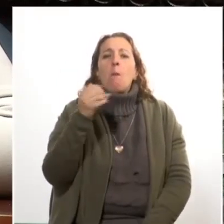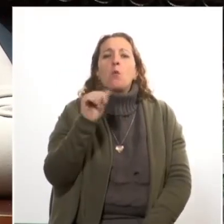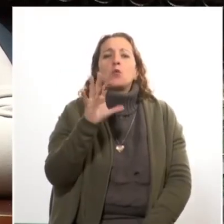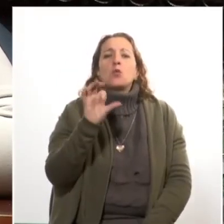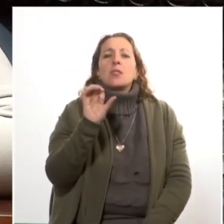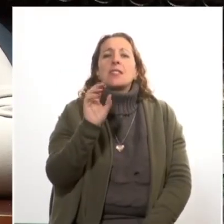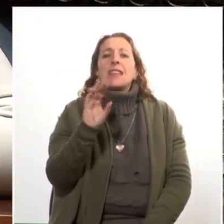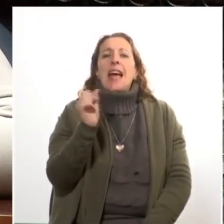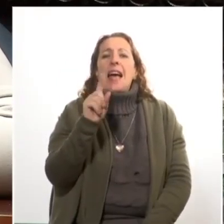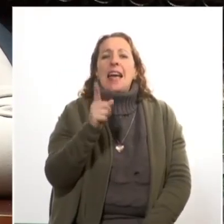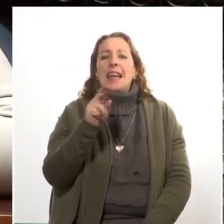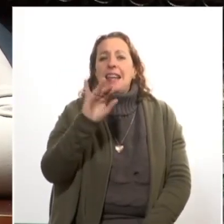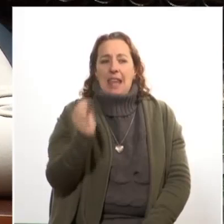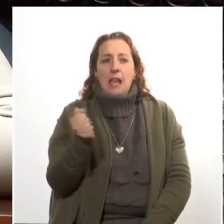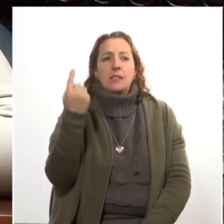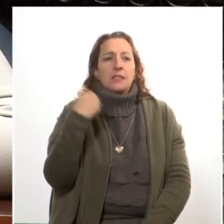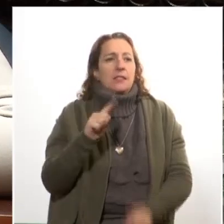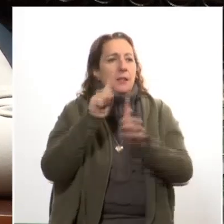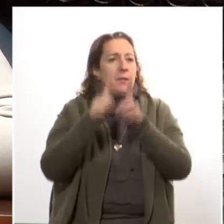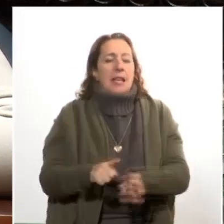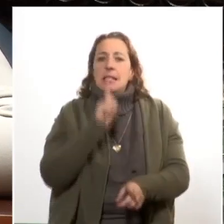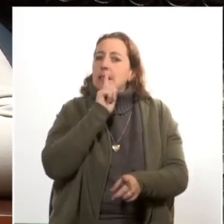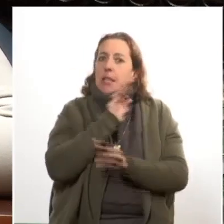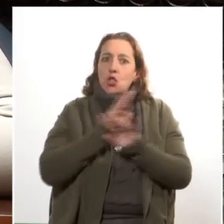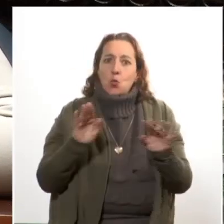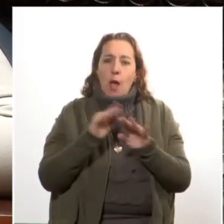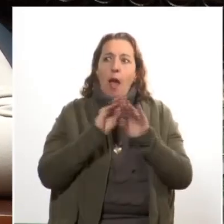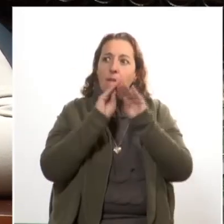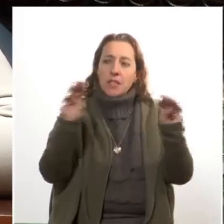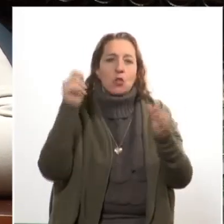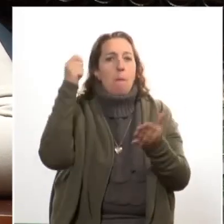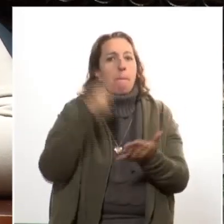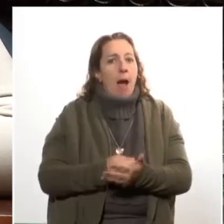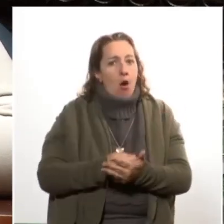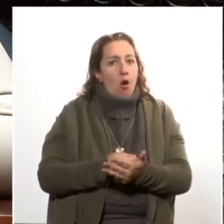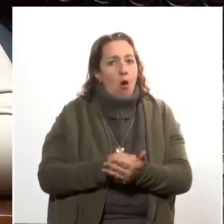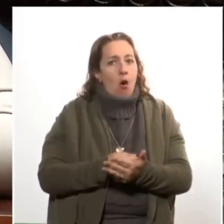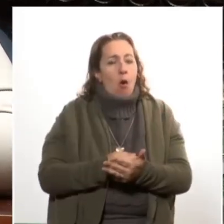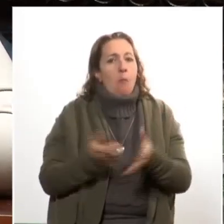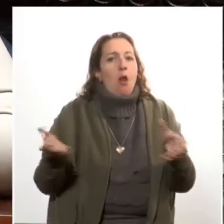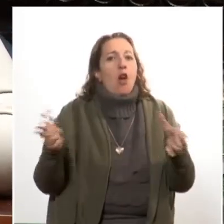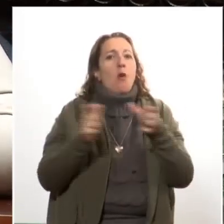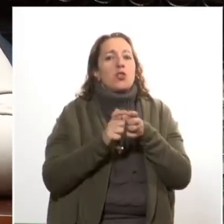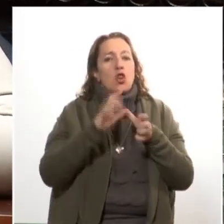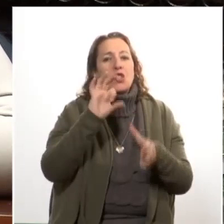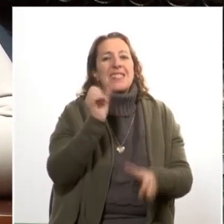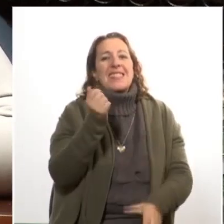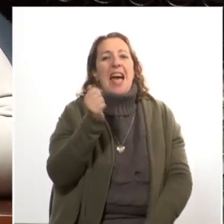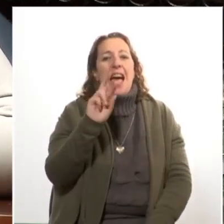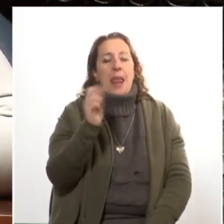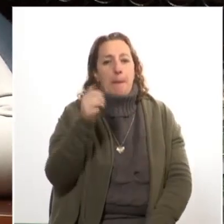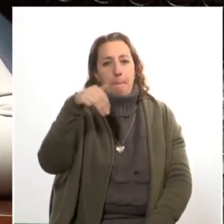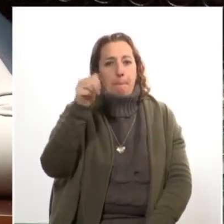afrenta vergonzosa de la censura de un aviso pago por la comisión, donde Sara Méndez hablaba de su